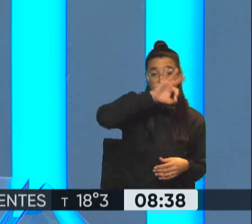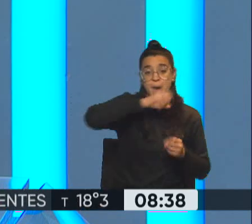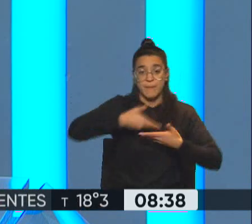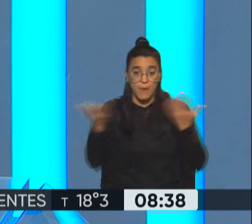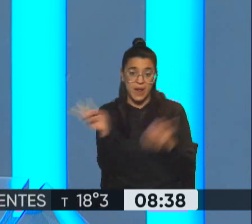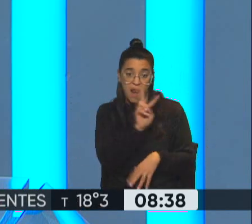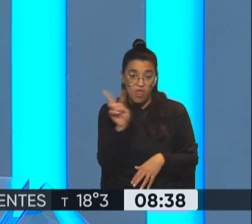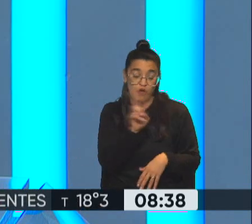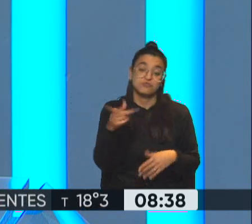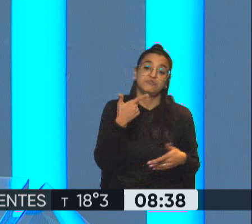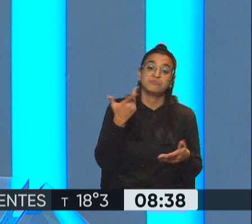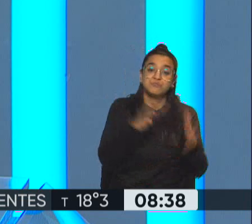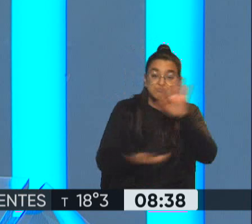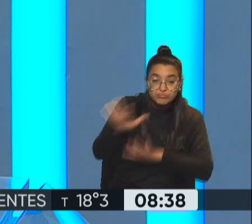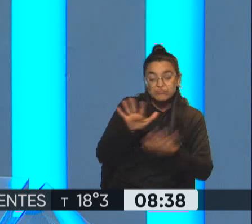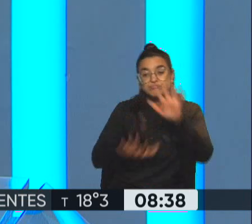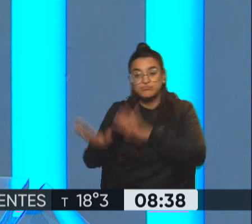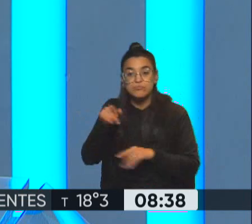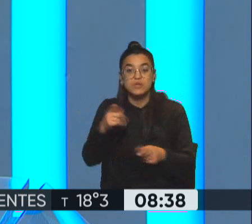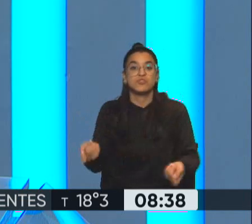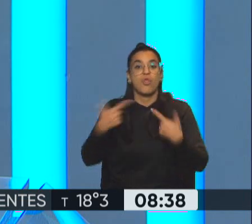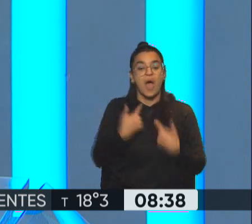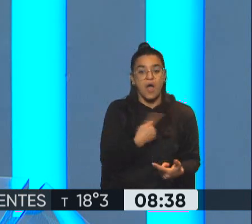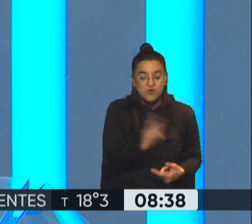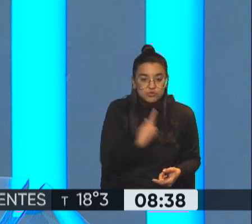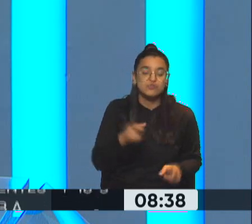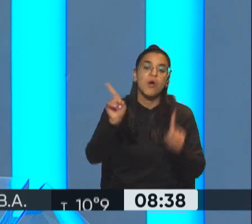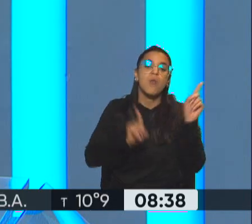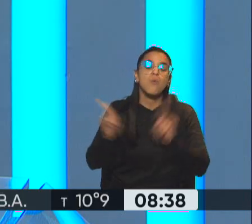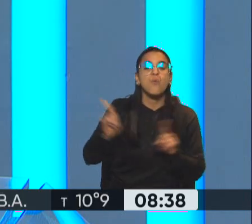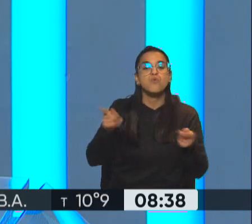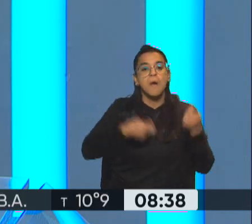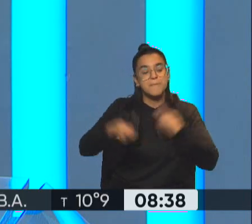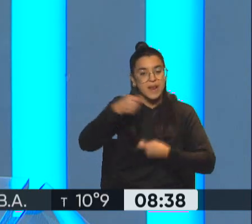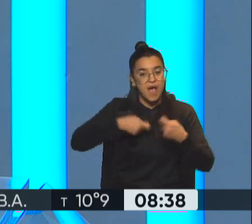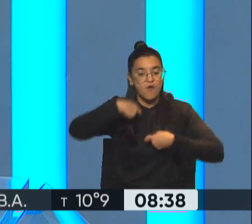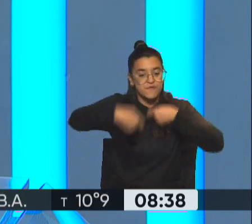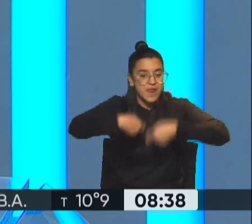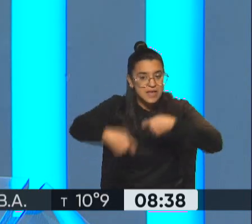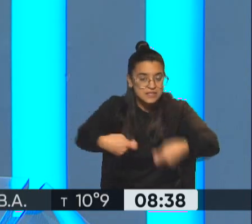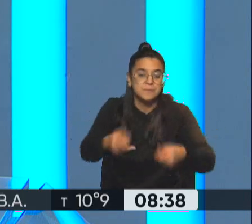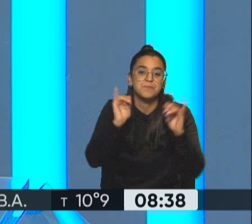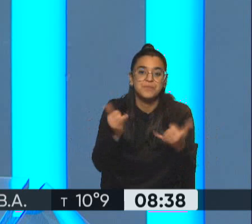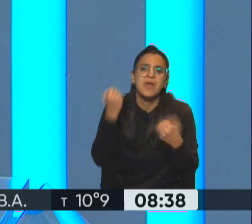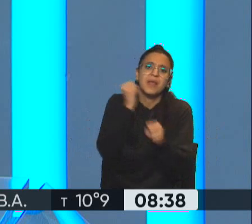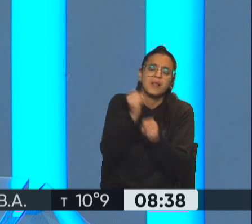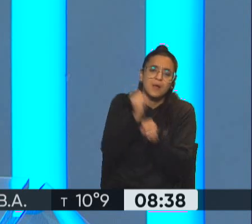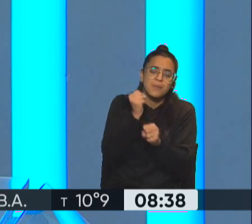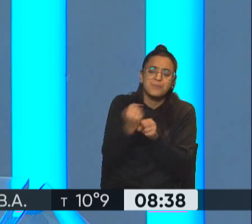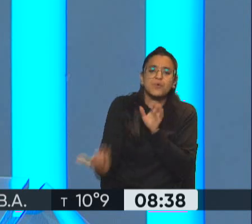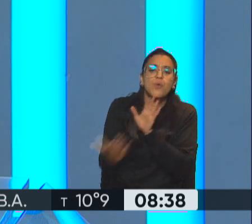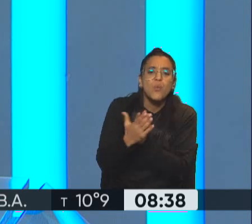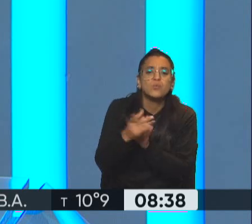pública. Eso nos vuelve a dar acceso a algunos mercados para financiación y ha hecho un gran trabajo junto